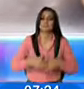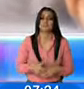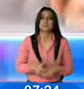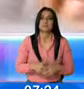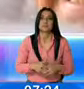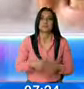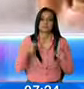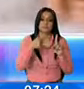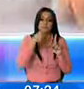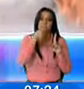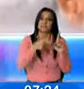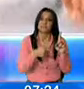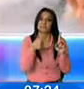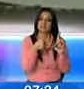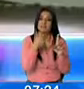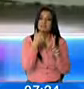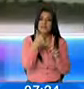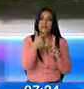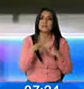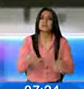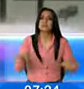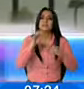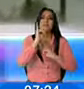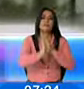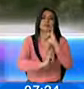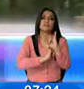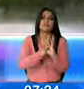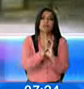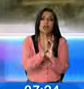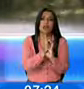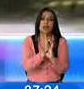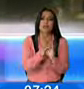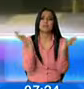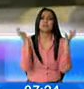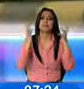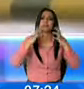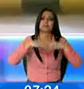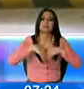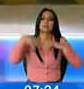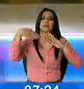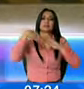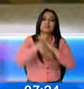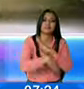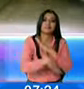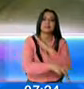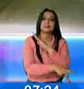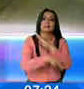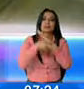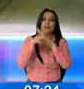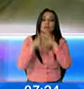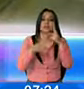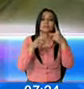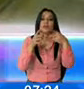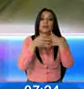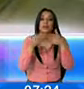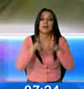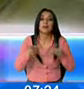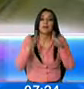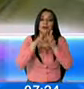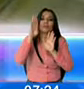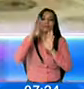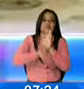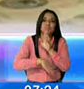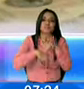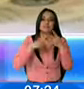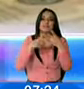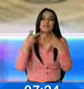destaca que fue el entorno internacional que desplomó la pluma del precio del petróleo, la apreciación del dólar y la devaluación de los